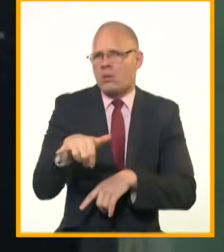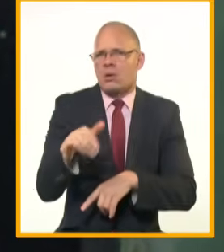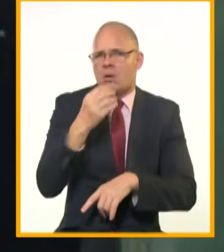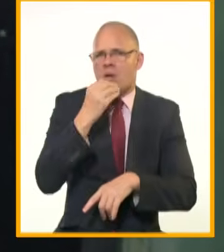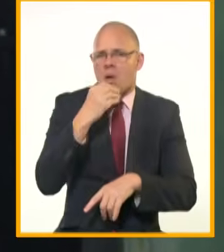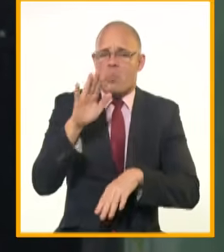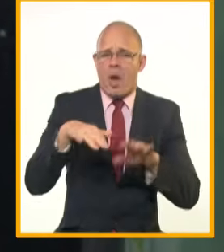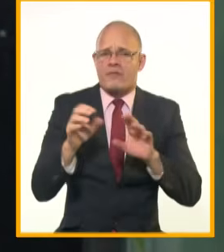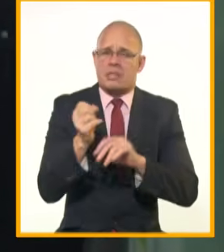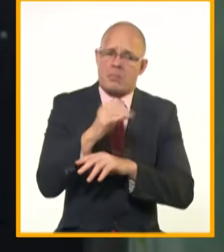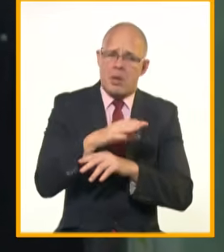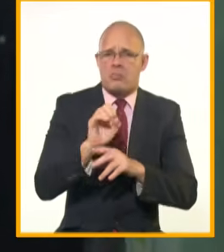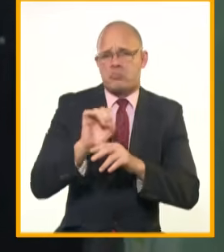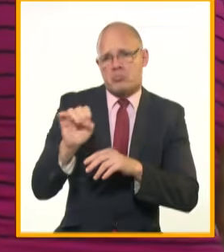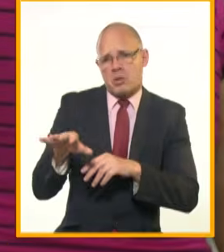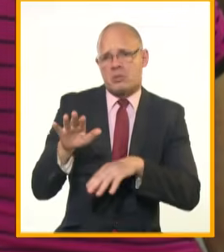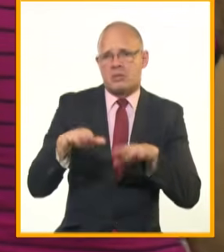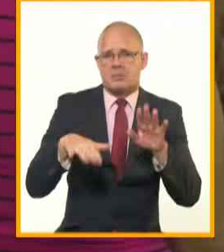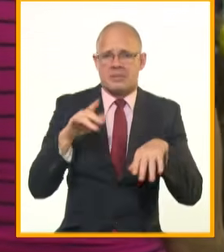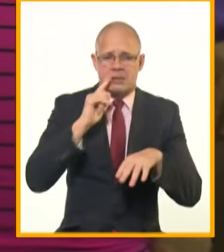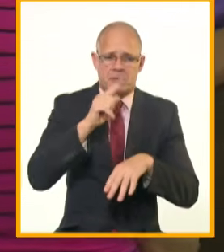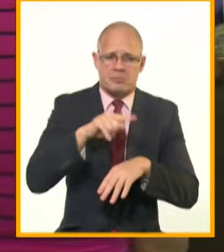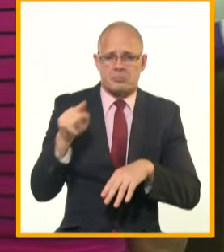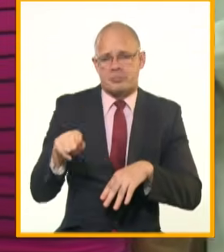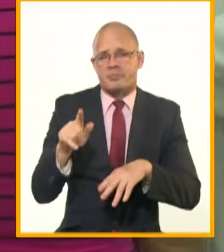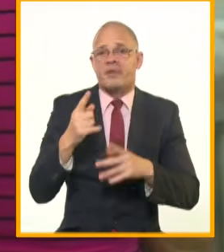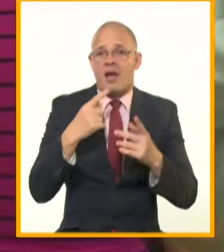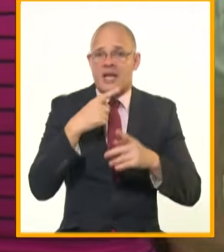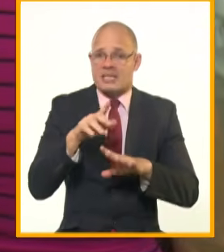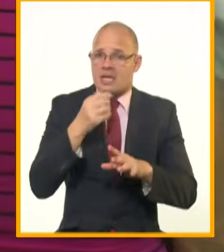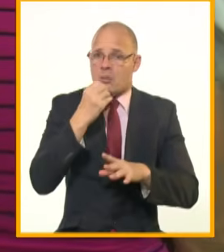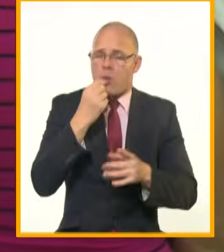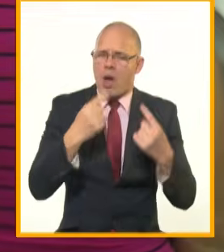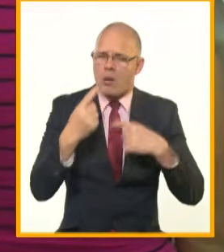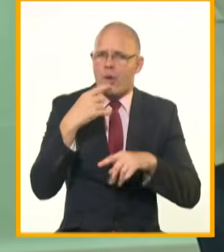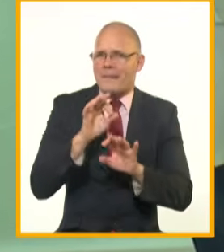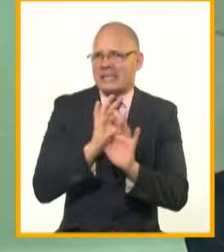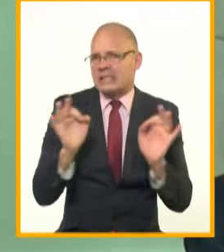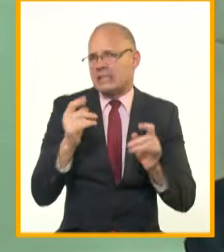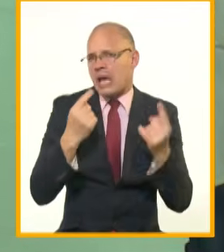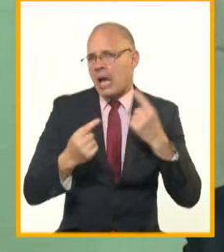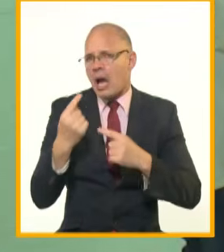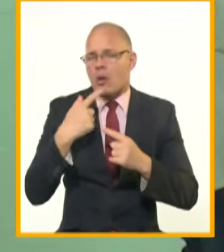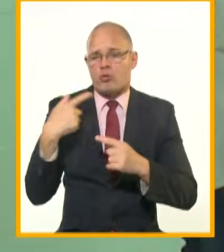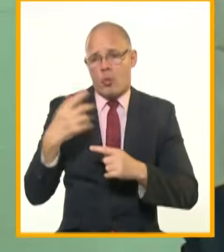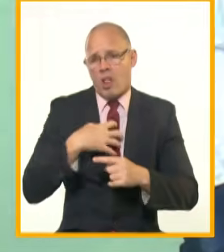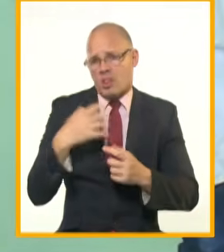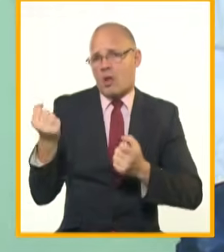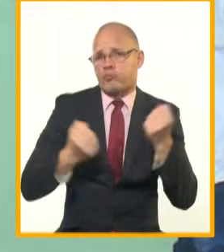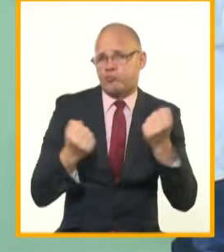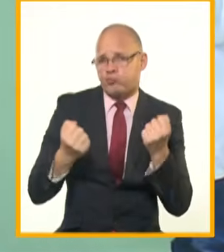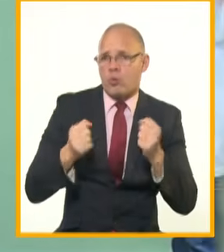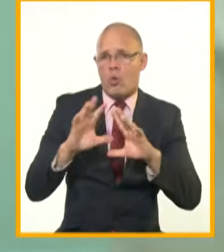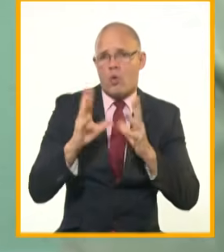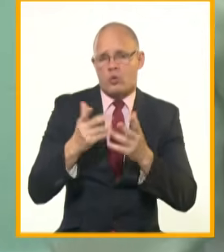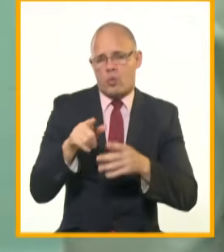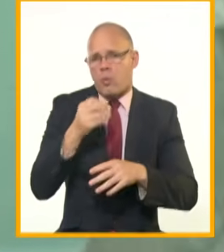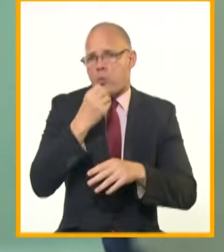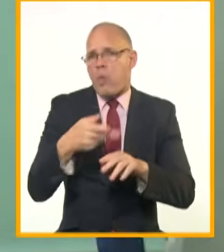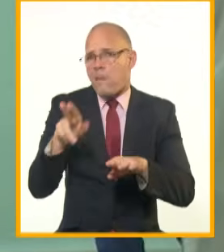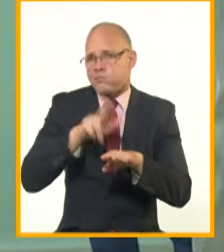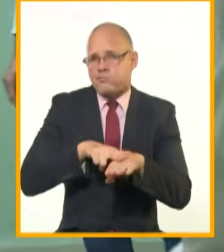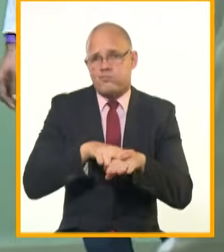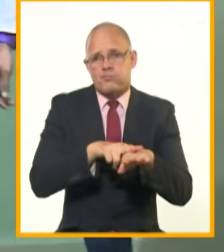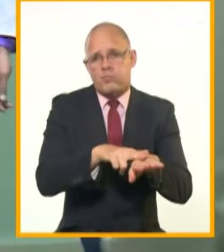También hay servicios de algunas especialidades que nos brindan la posibilidad, y eso lo tenemos montado sobre transporte, que es una de las cosas que dificulta